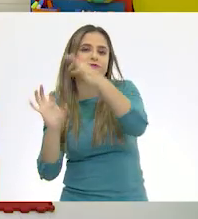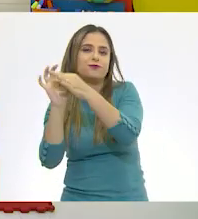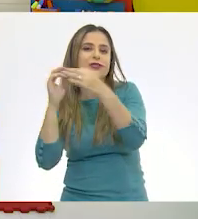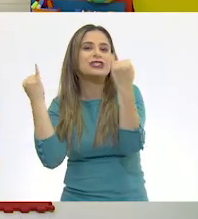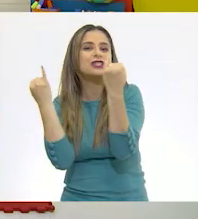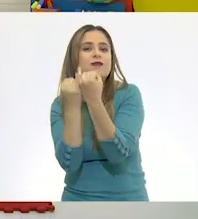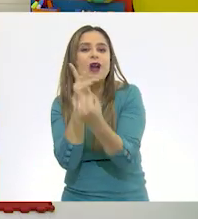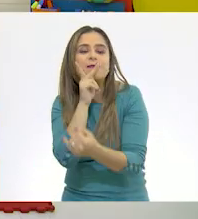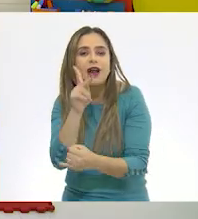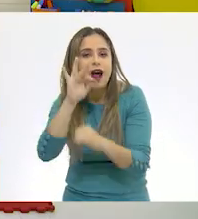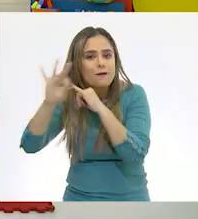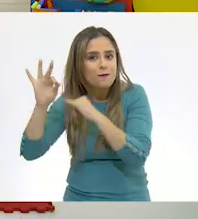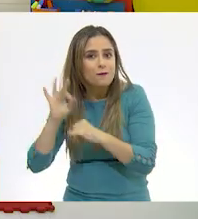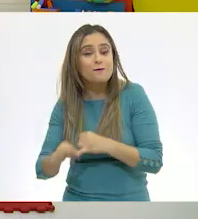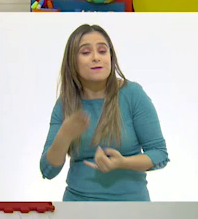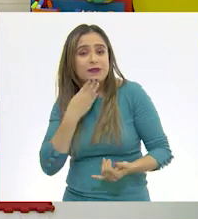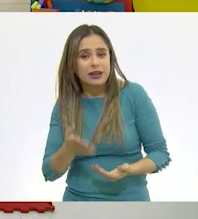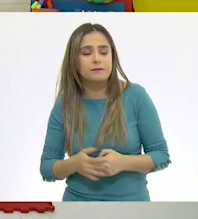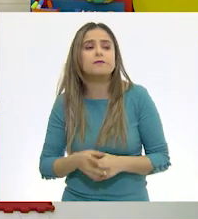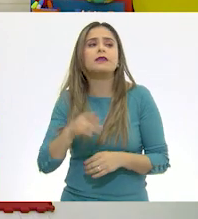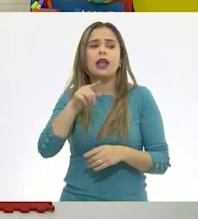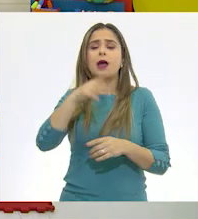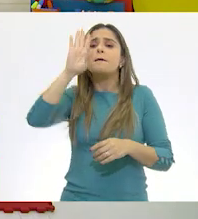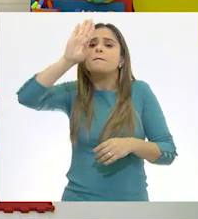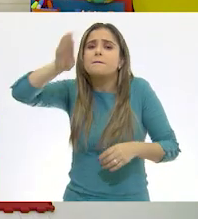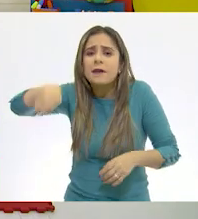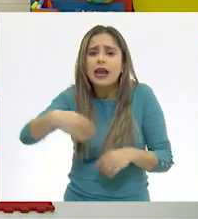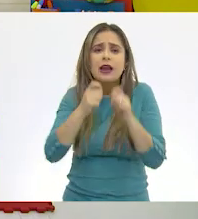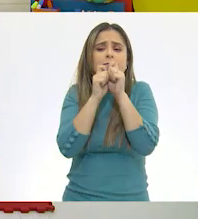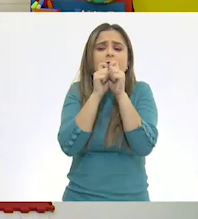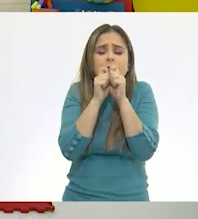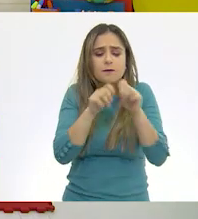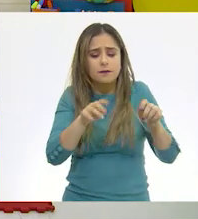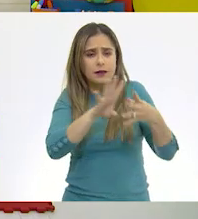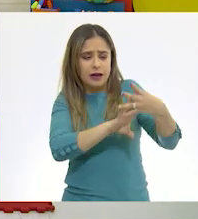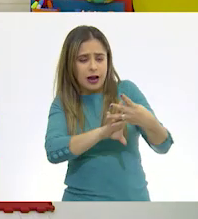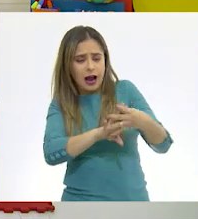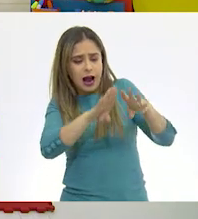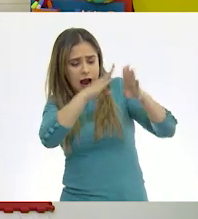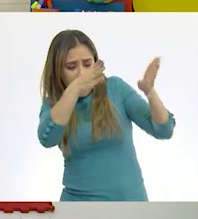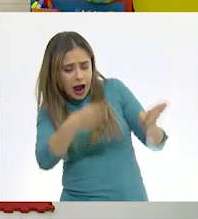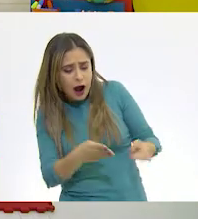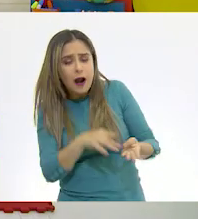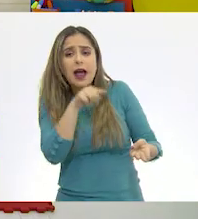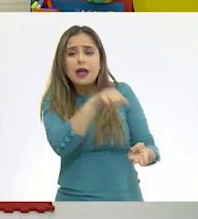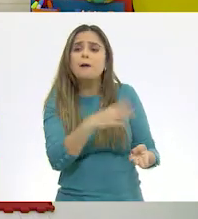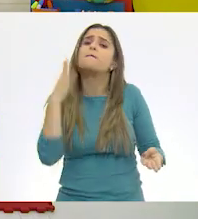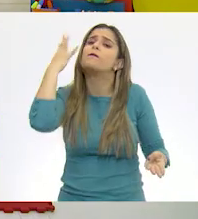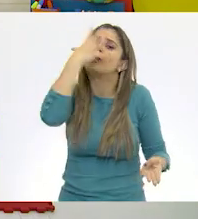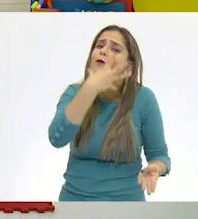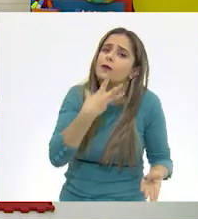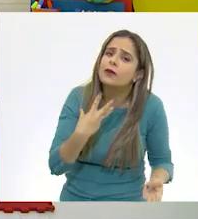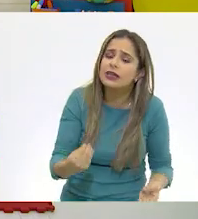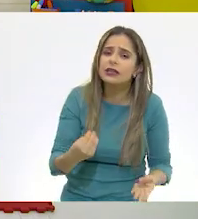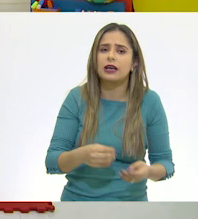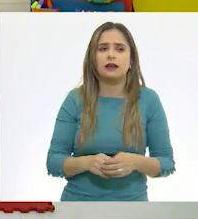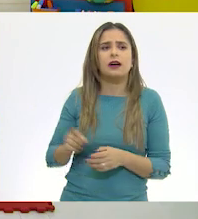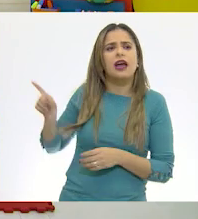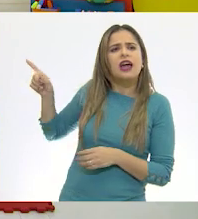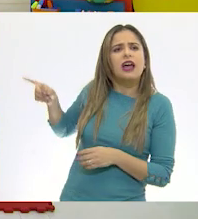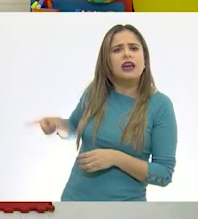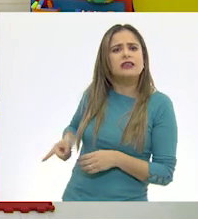En el poema dice, ven ardillita, tengo una jaula que es muy bonita. ¿Qué